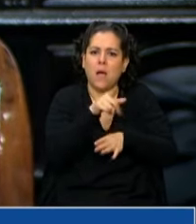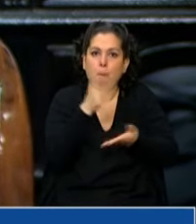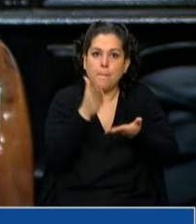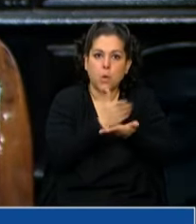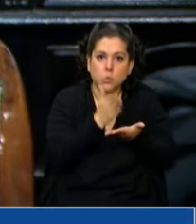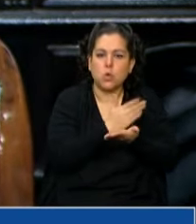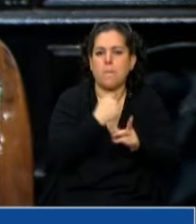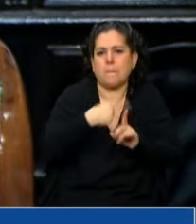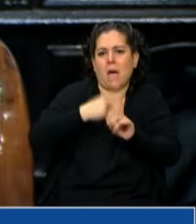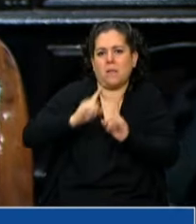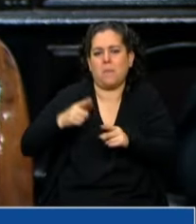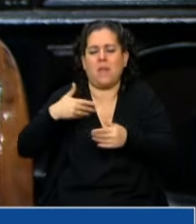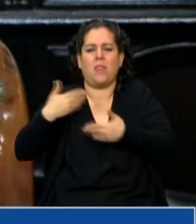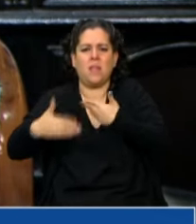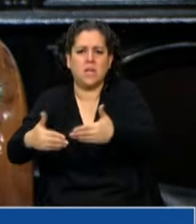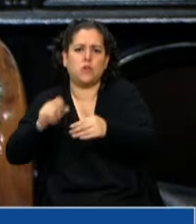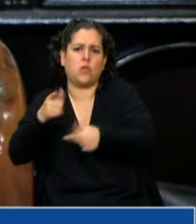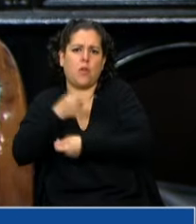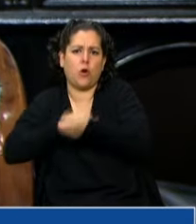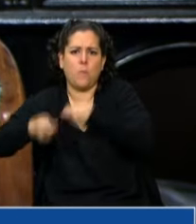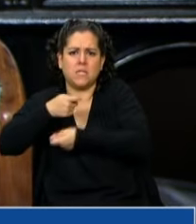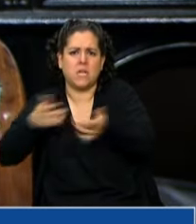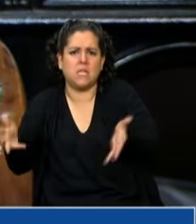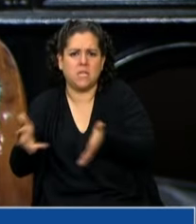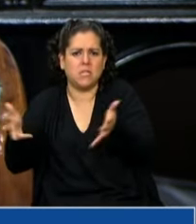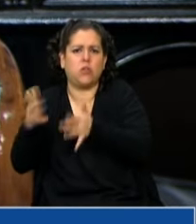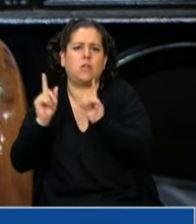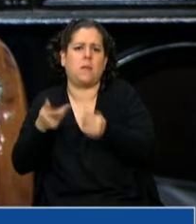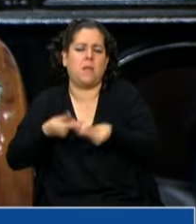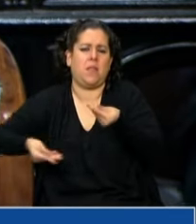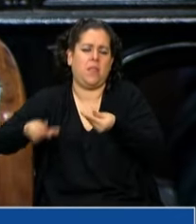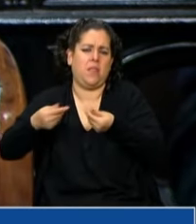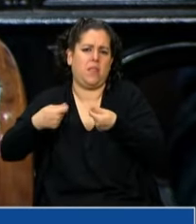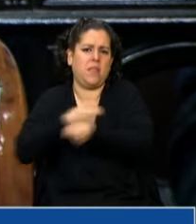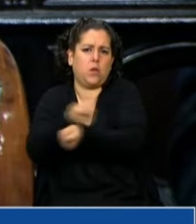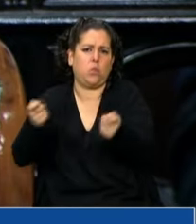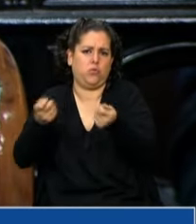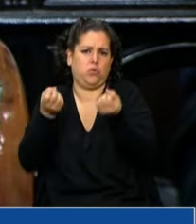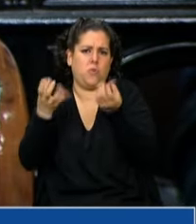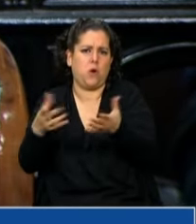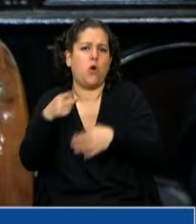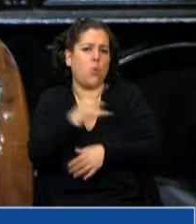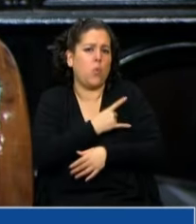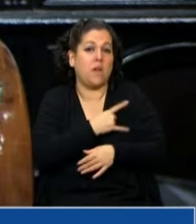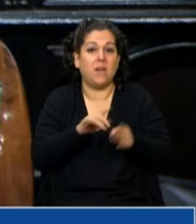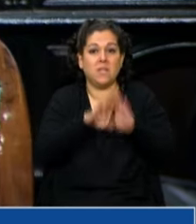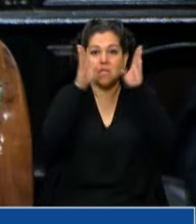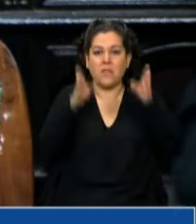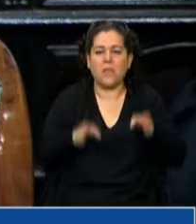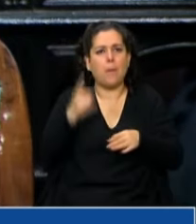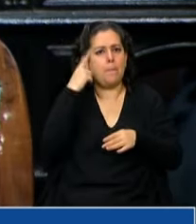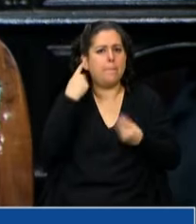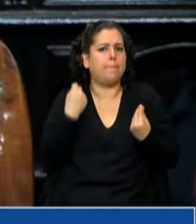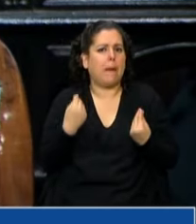sino con el desarrollo de la comercialización y de la distribución. Es una universidad pensada,